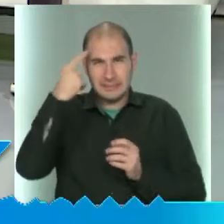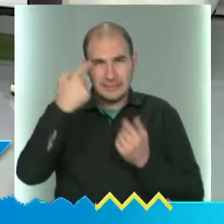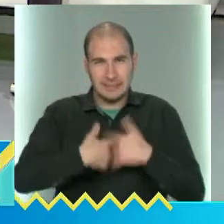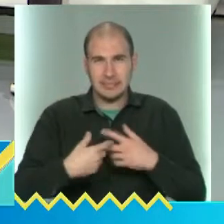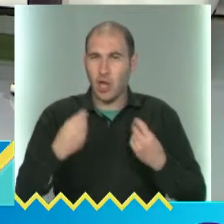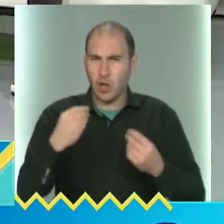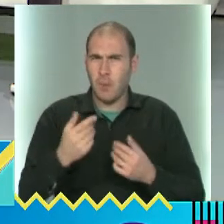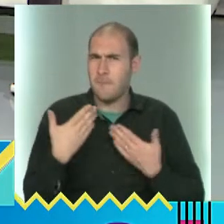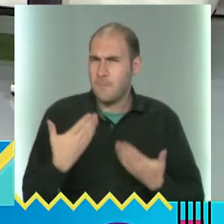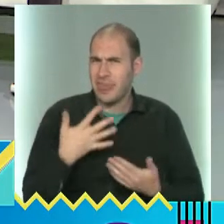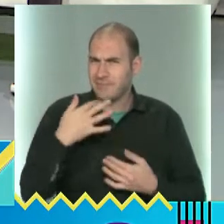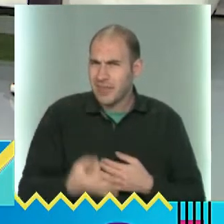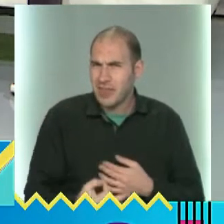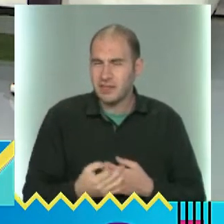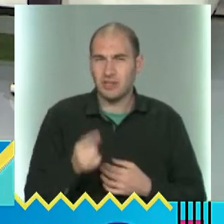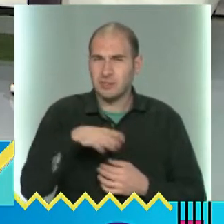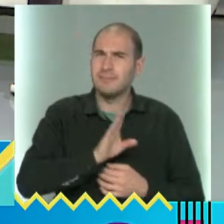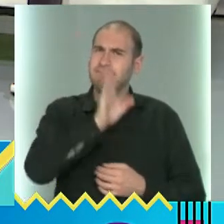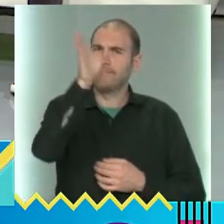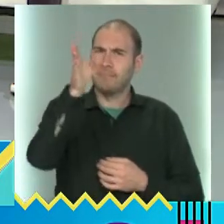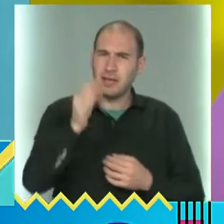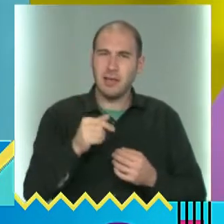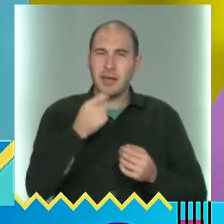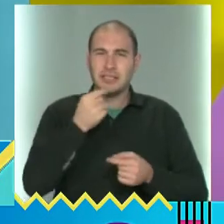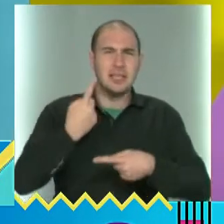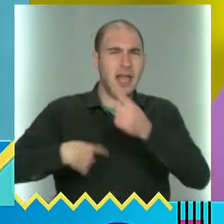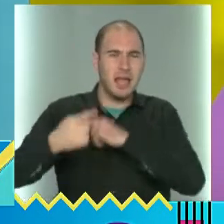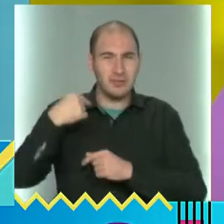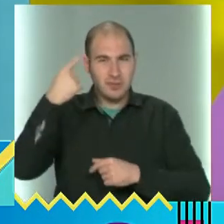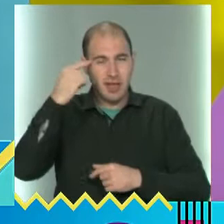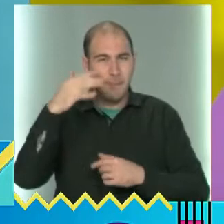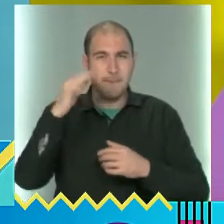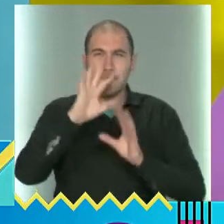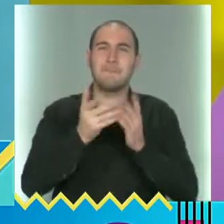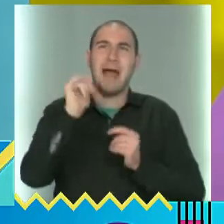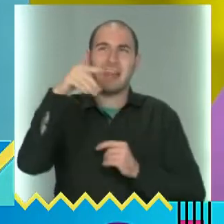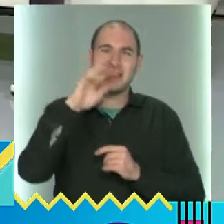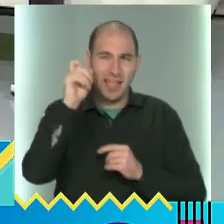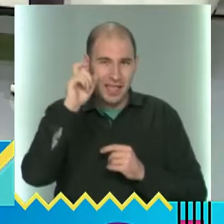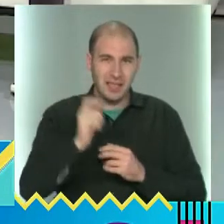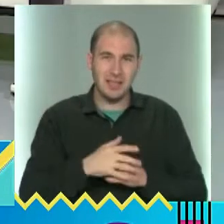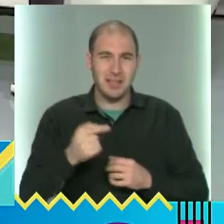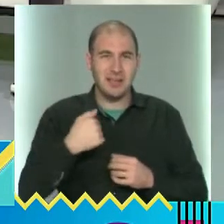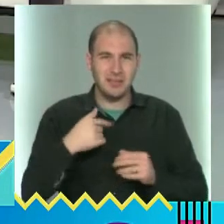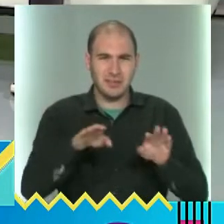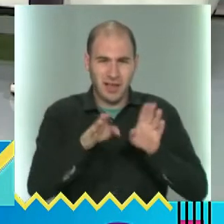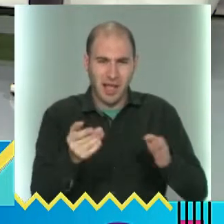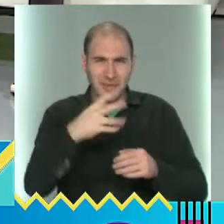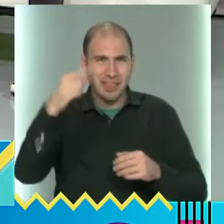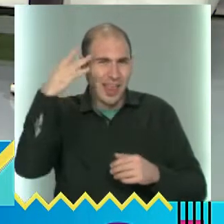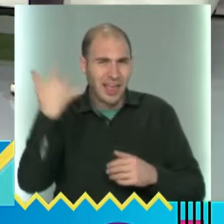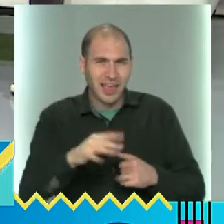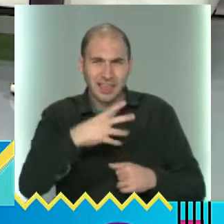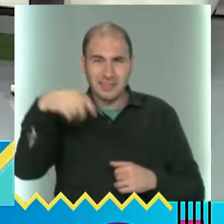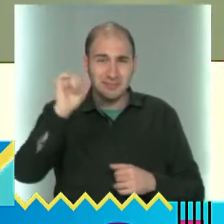es posible, es real, en serio, nos vamos a ir, y pensé en Crónicas Marcianas automáticamente y dije, qué miedo. ¿Cómo no voy a llevar la camilla inteligente? Claro,